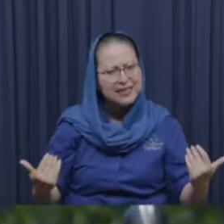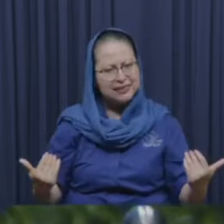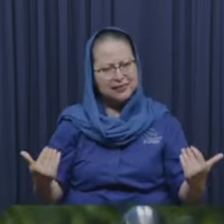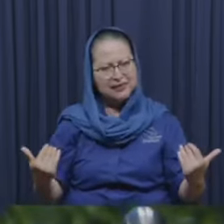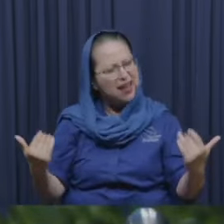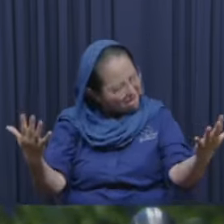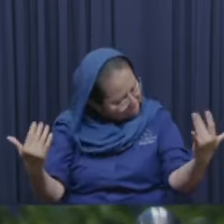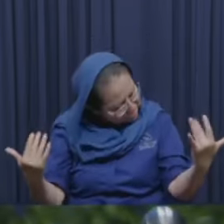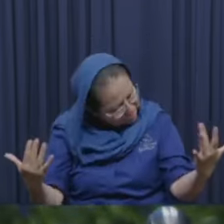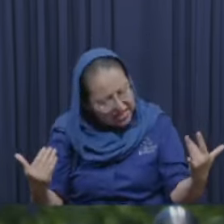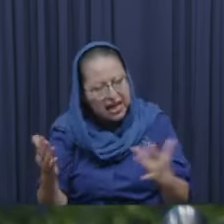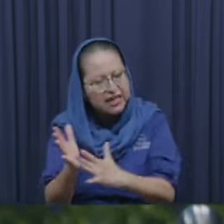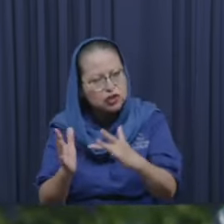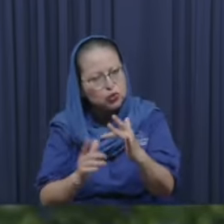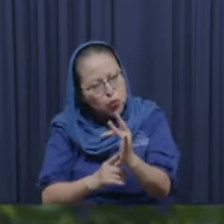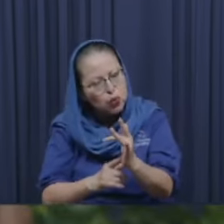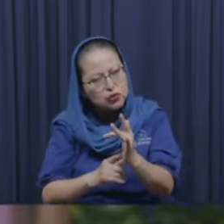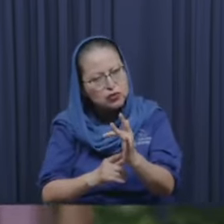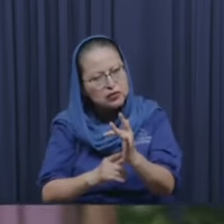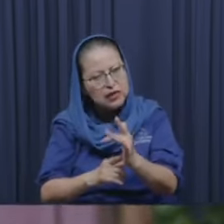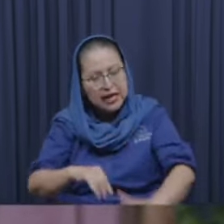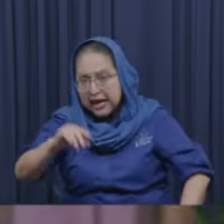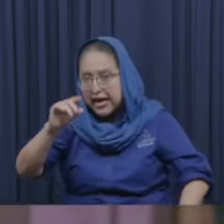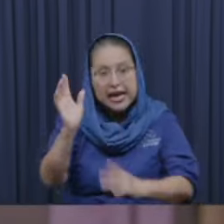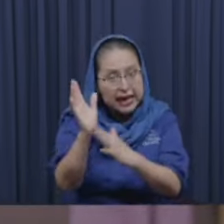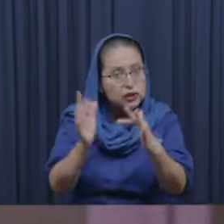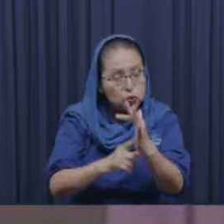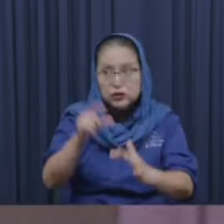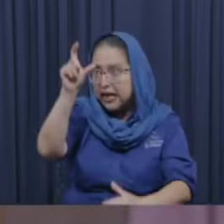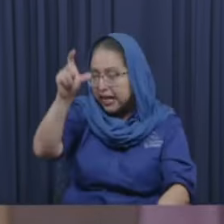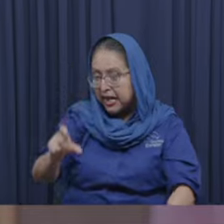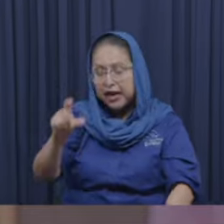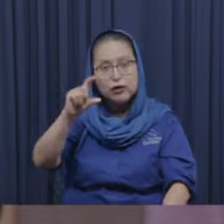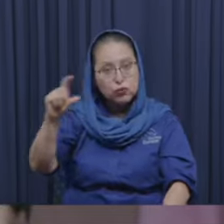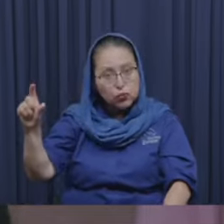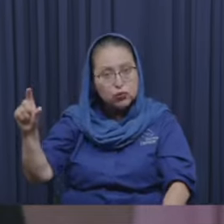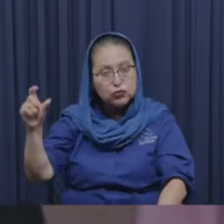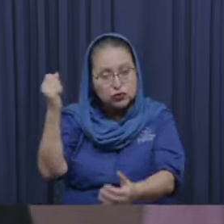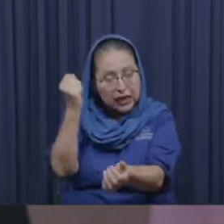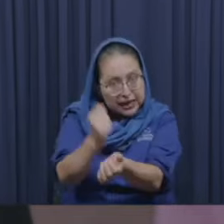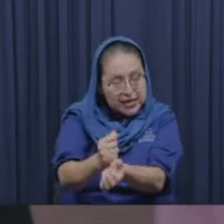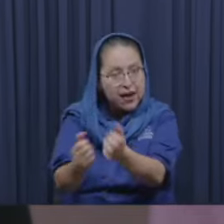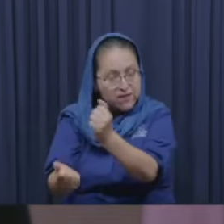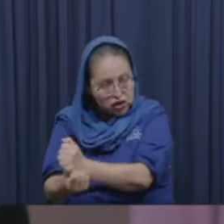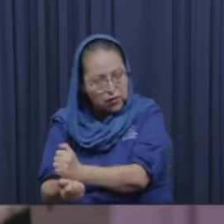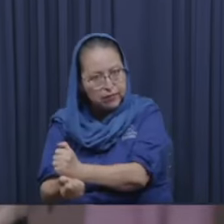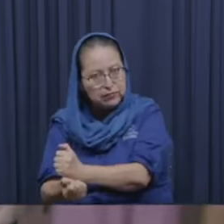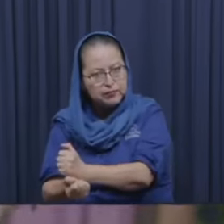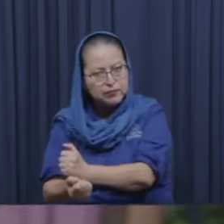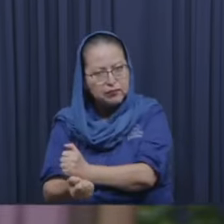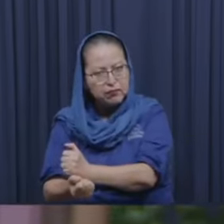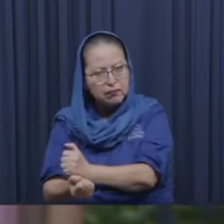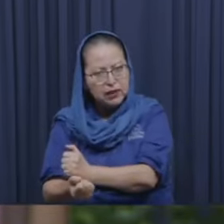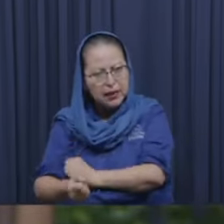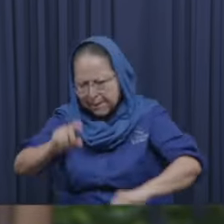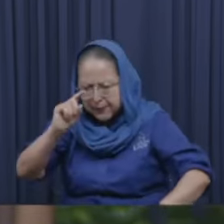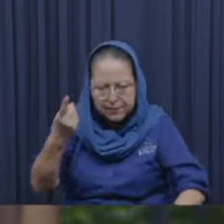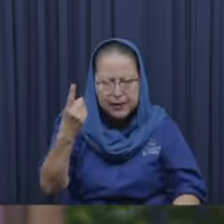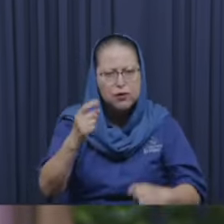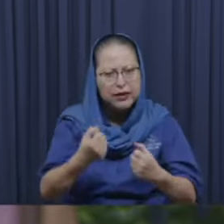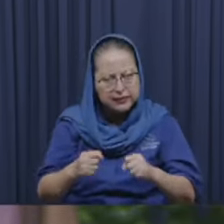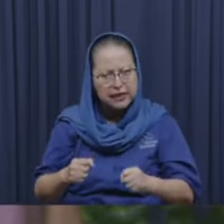usted Jesucristo Ya tomó la iniciativa cuando murió en la cruz del Calvario Ya tomó la iniciativa ahora le